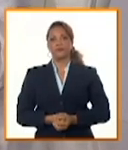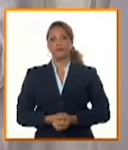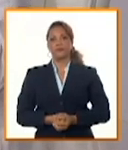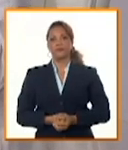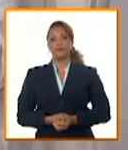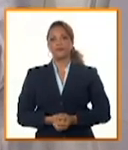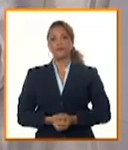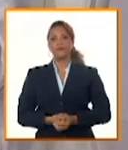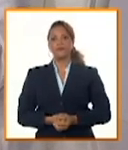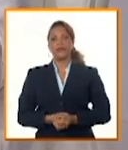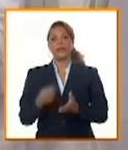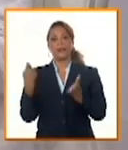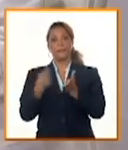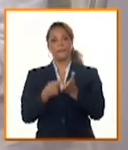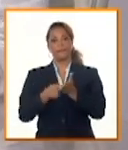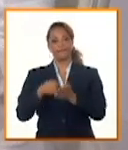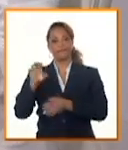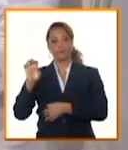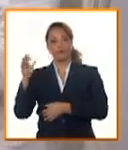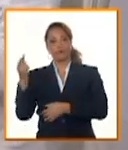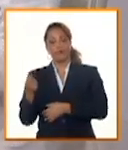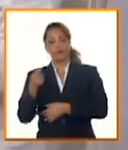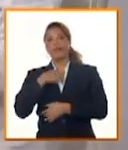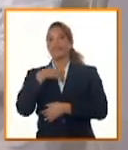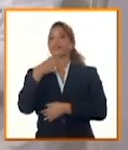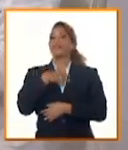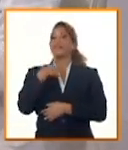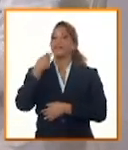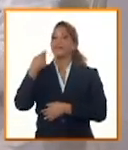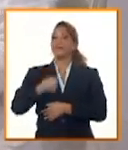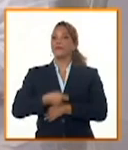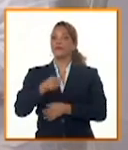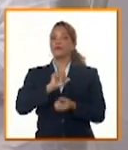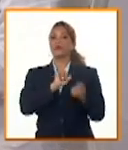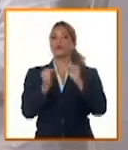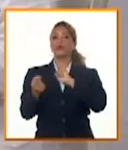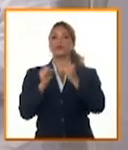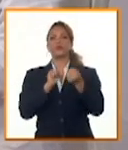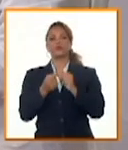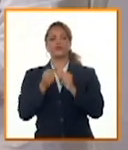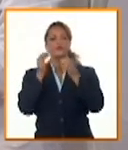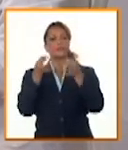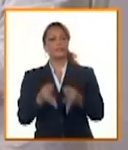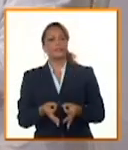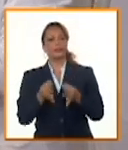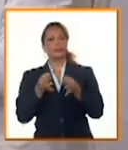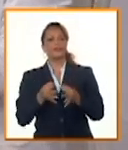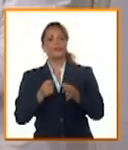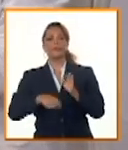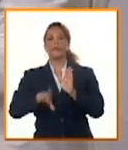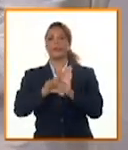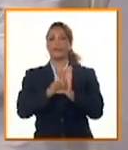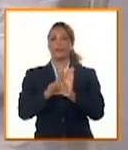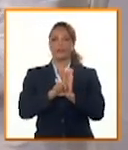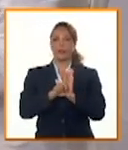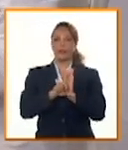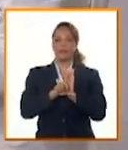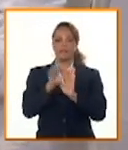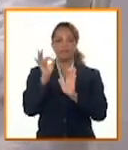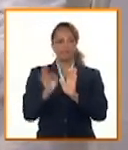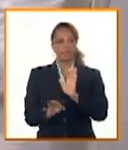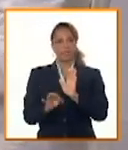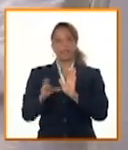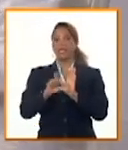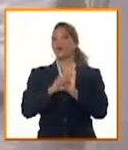en la economía tienen que ser bajo bajo efectos y controles siempre de actividades lícitas es decir nuestra propia